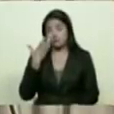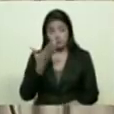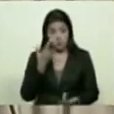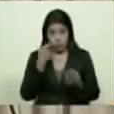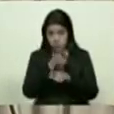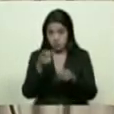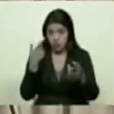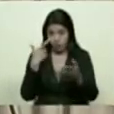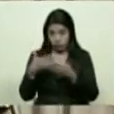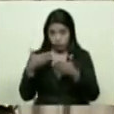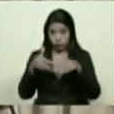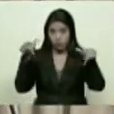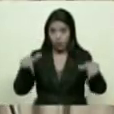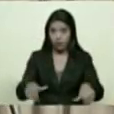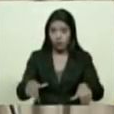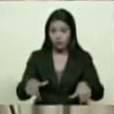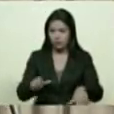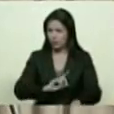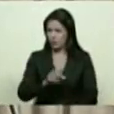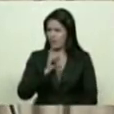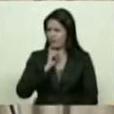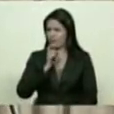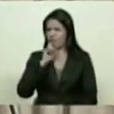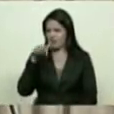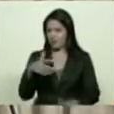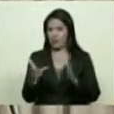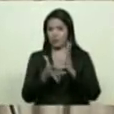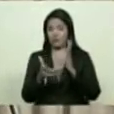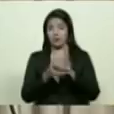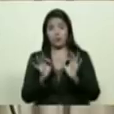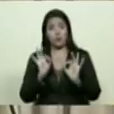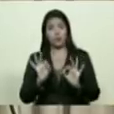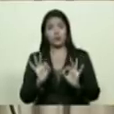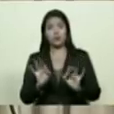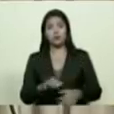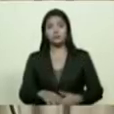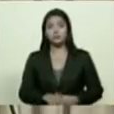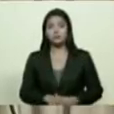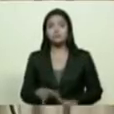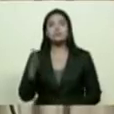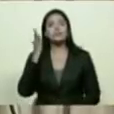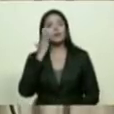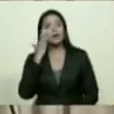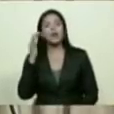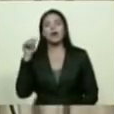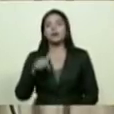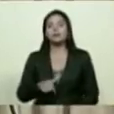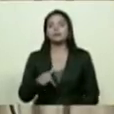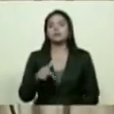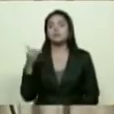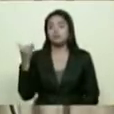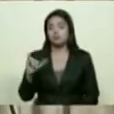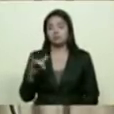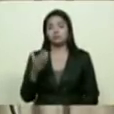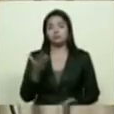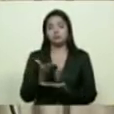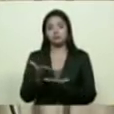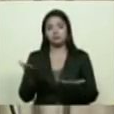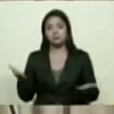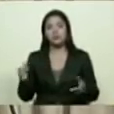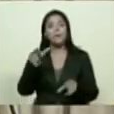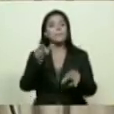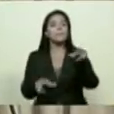cuenta, no es muy difícil hoy, con la tecnología que tenemos a la mano, saber que estamos en presencia